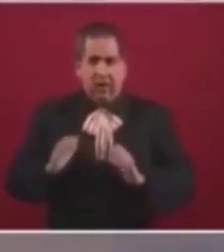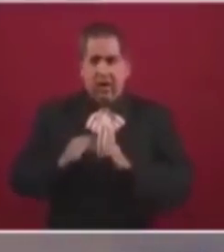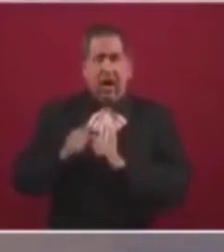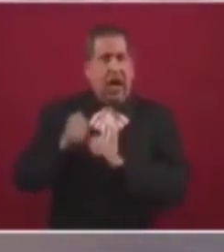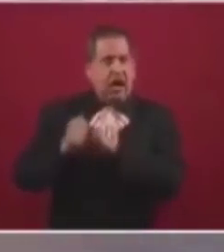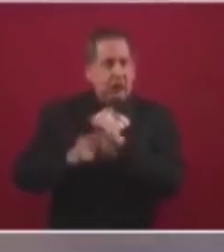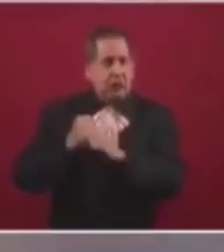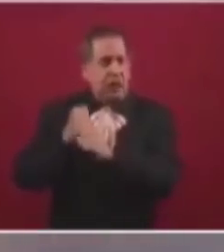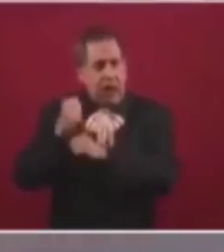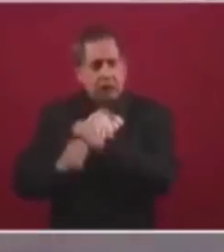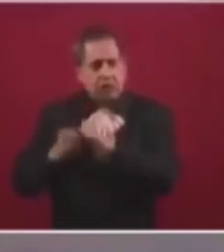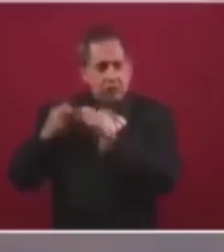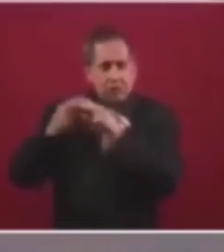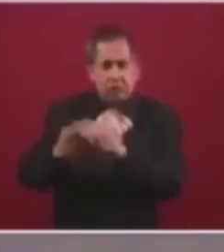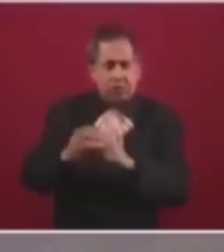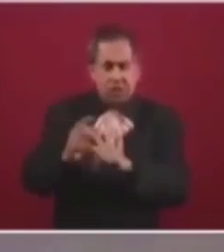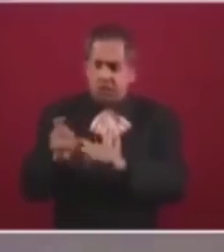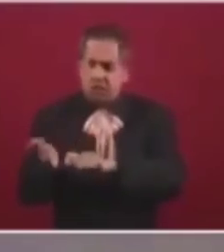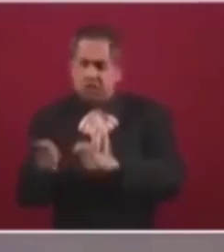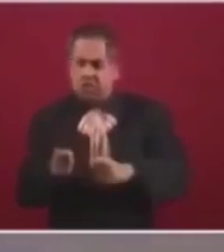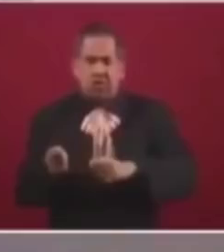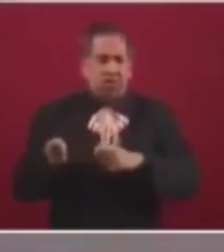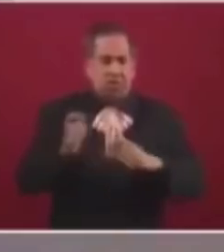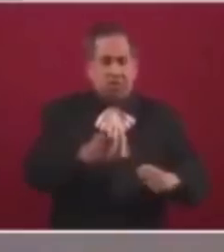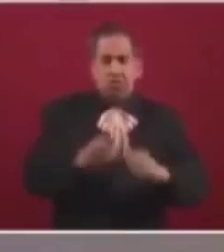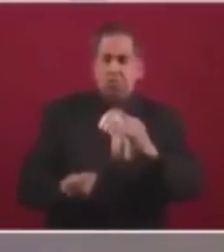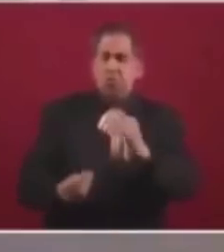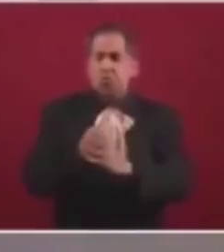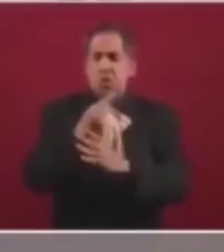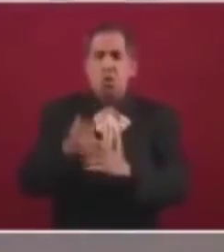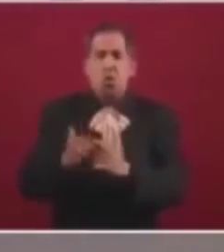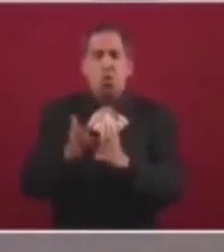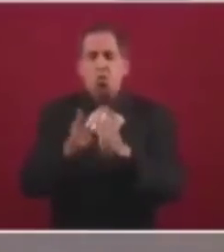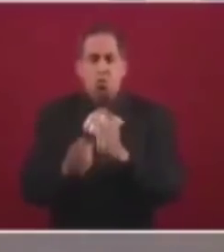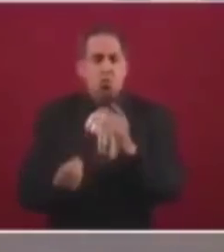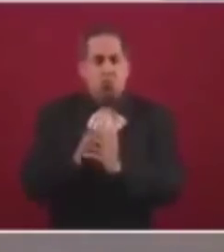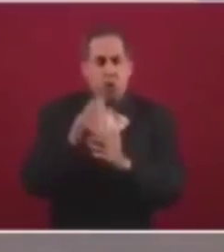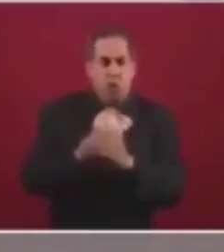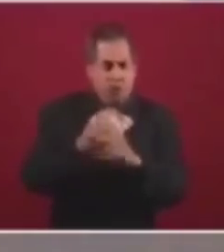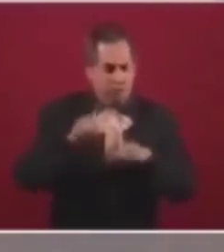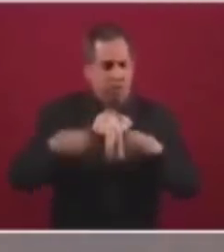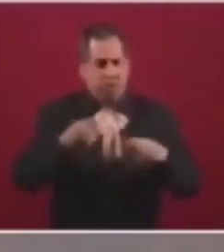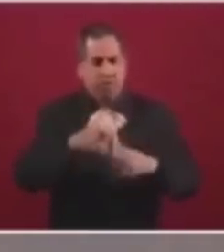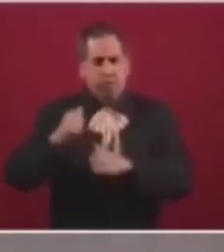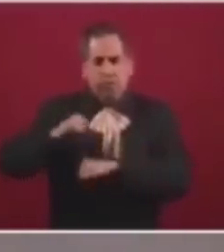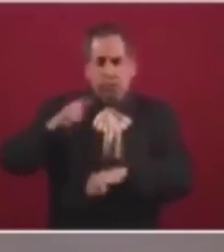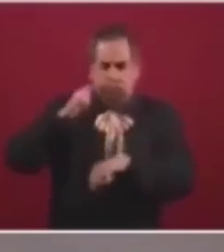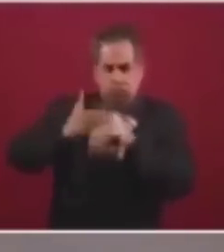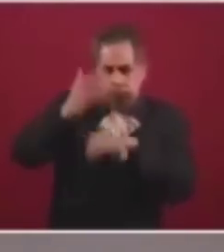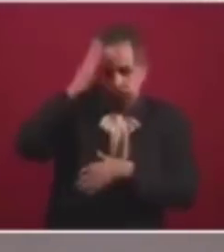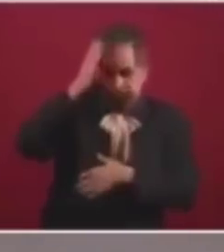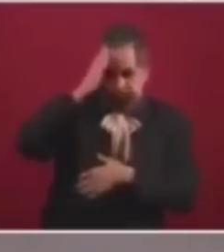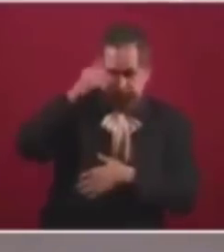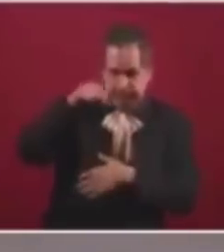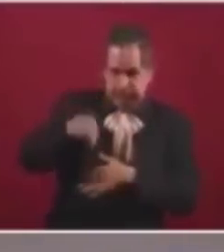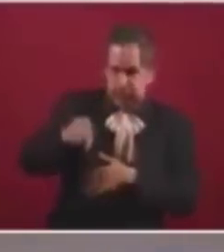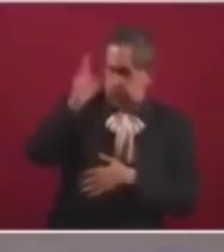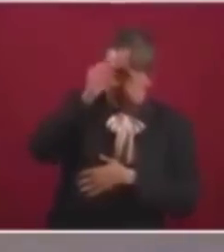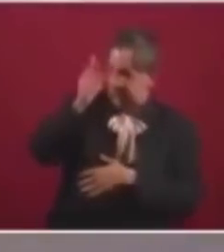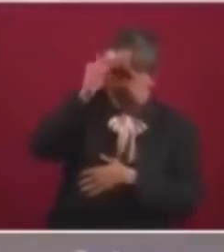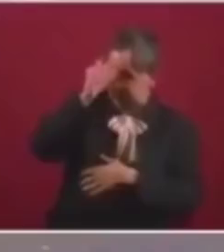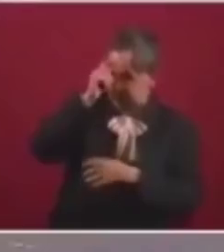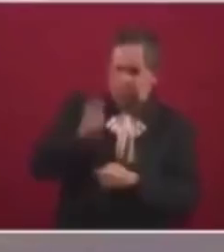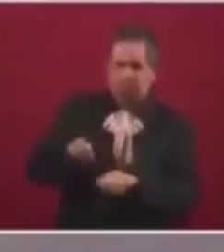De brutal, parce. Por las nuevas generaciones formadas por la propia institución. En tal